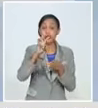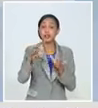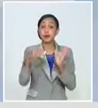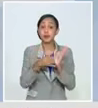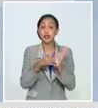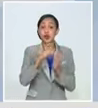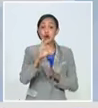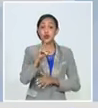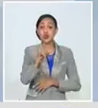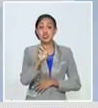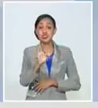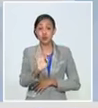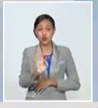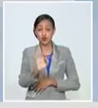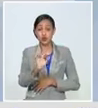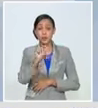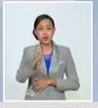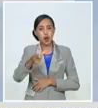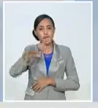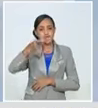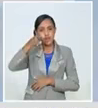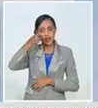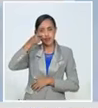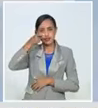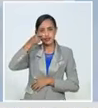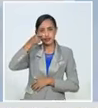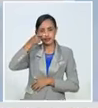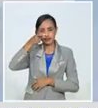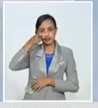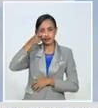3.818 en vigilancia,